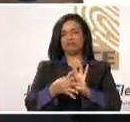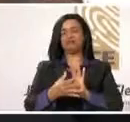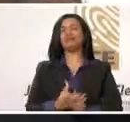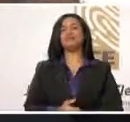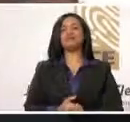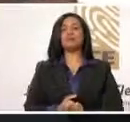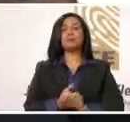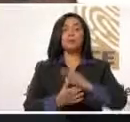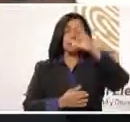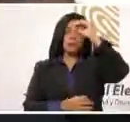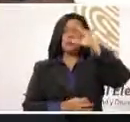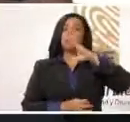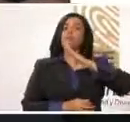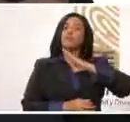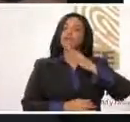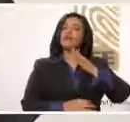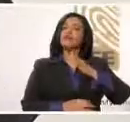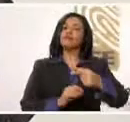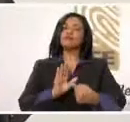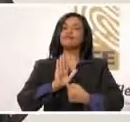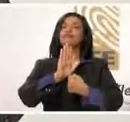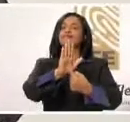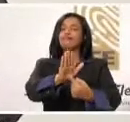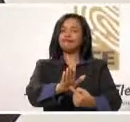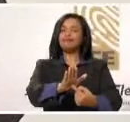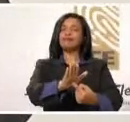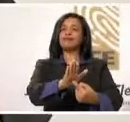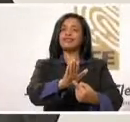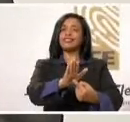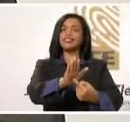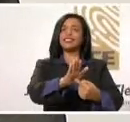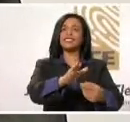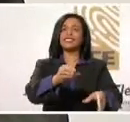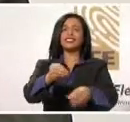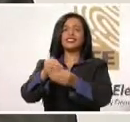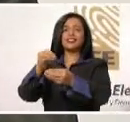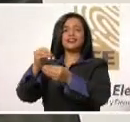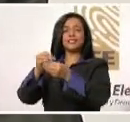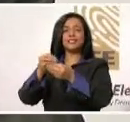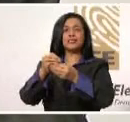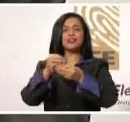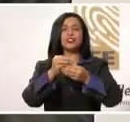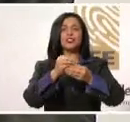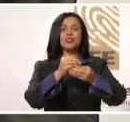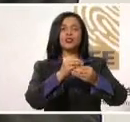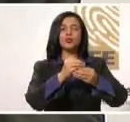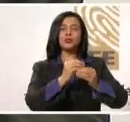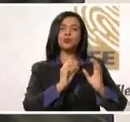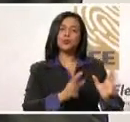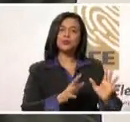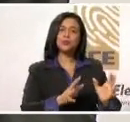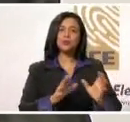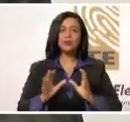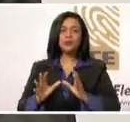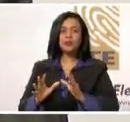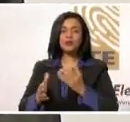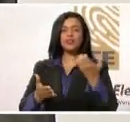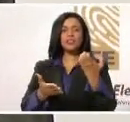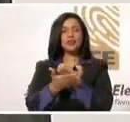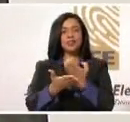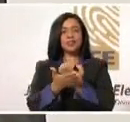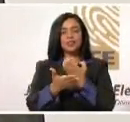señores representantes de la Comisión de Acompañamiento designada en el diálogo propiciado por el Consejo Económico y